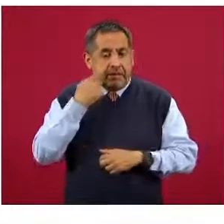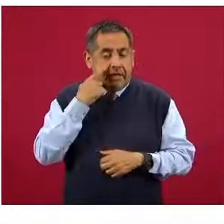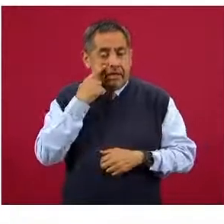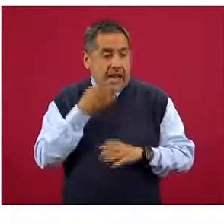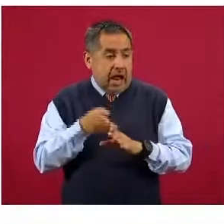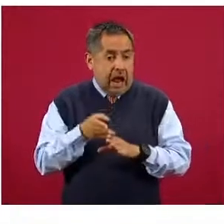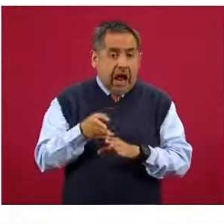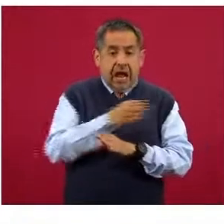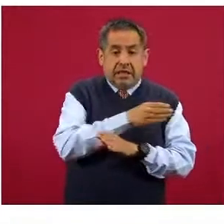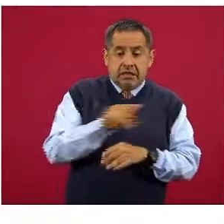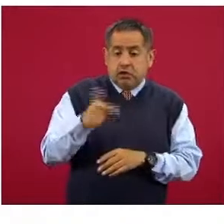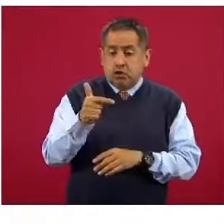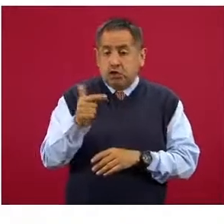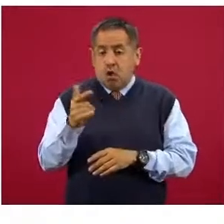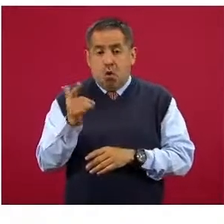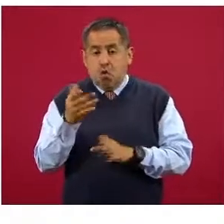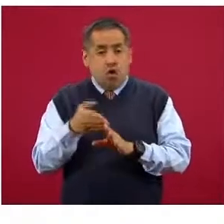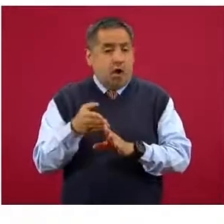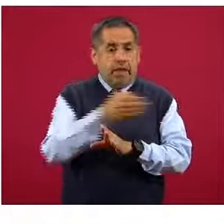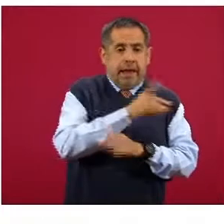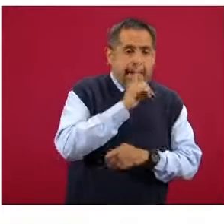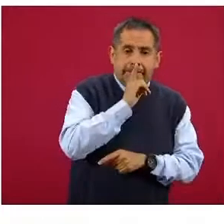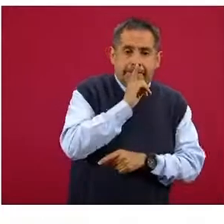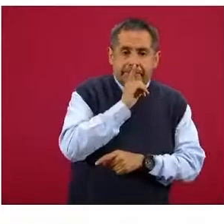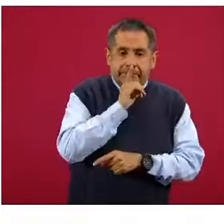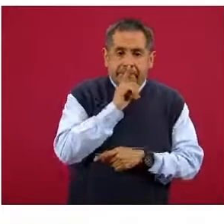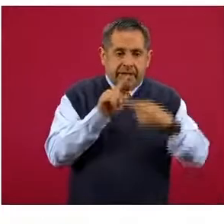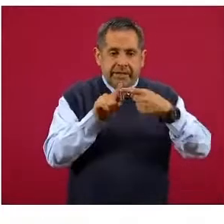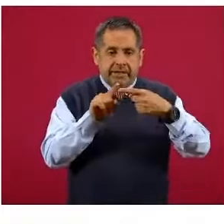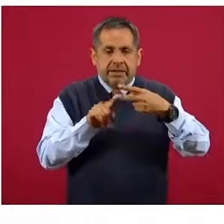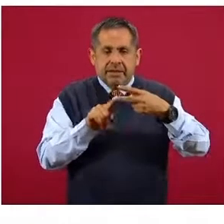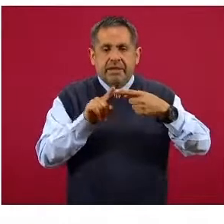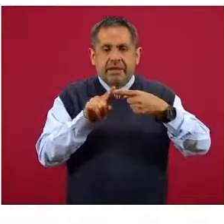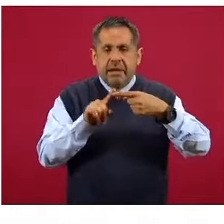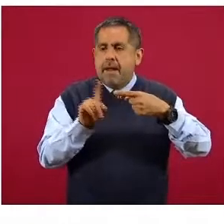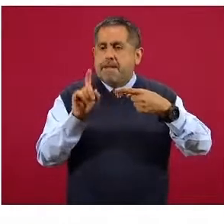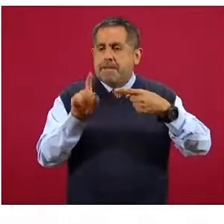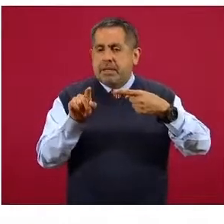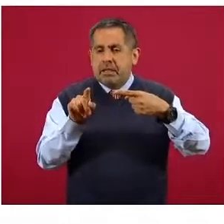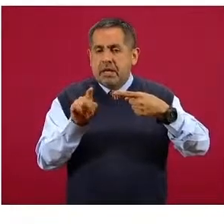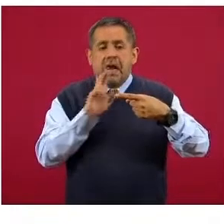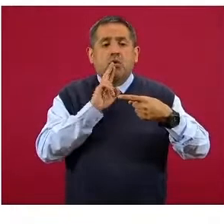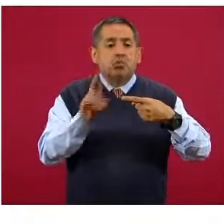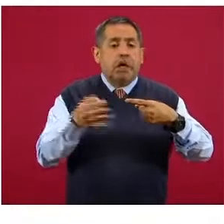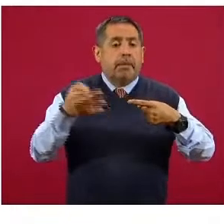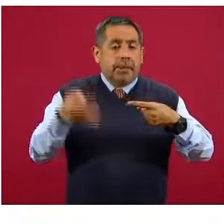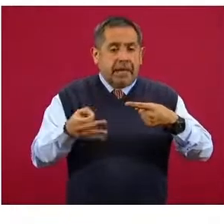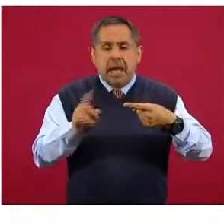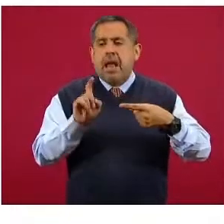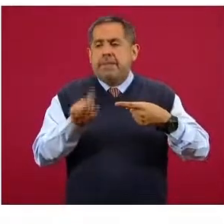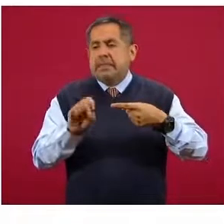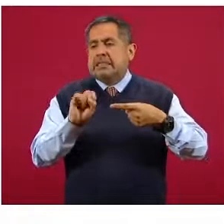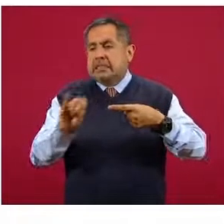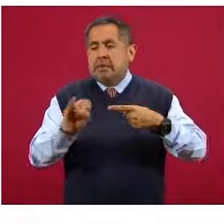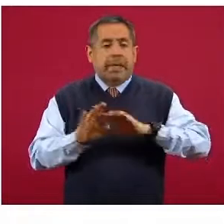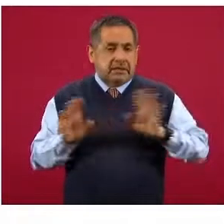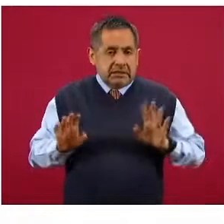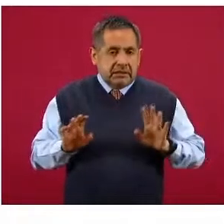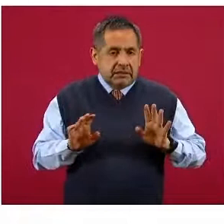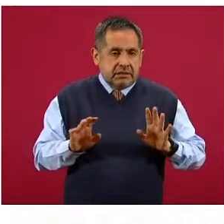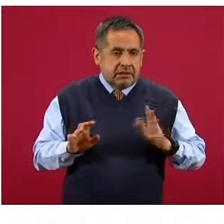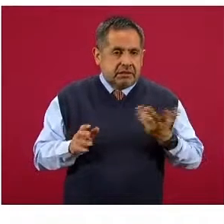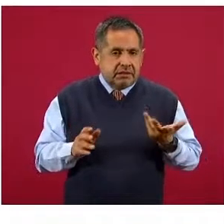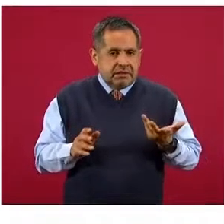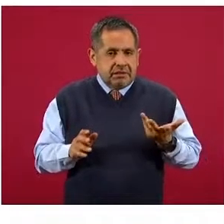del 12 de julio solamente se podían confirmar casos a través de un resultado de laboratorio. Si el resultado era positivo, era un